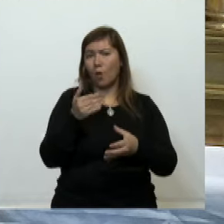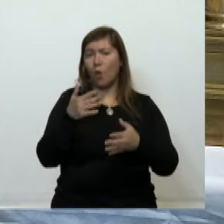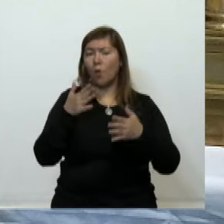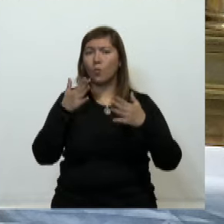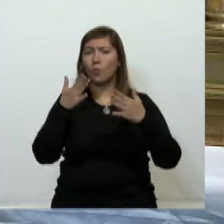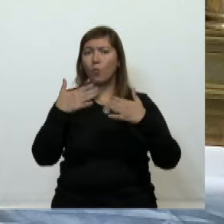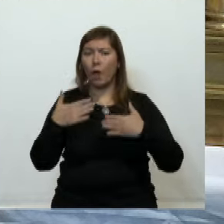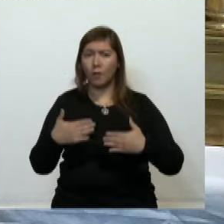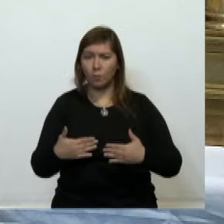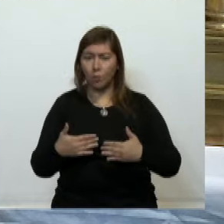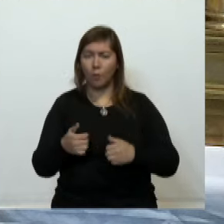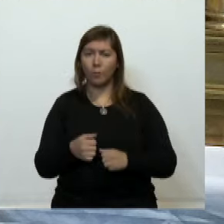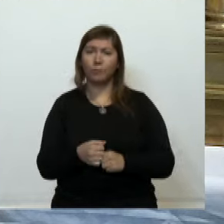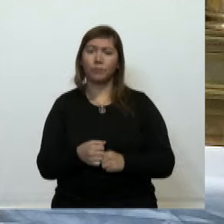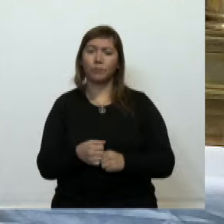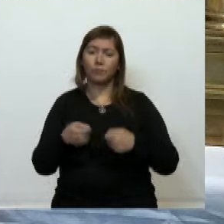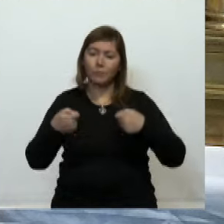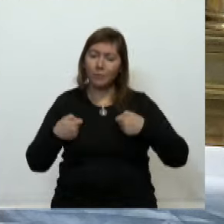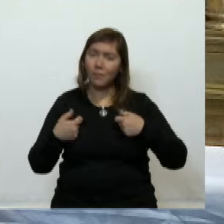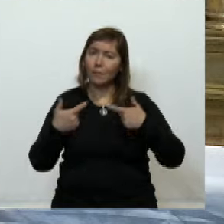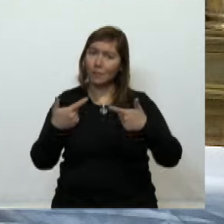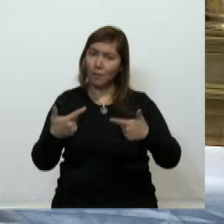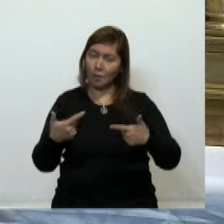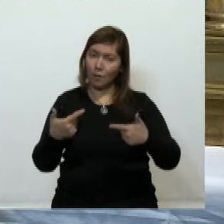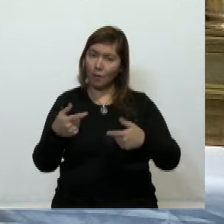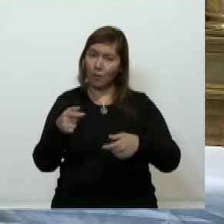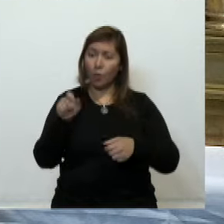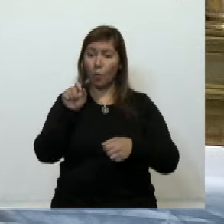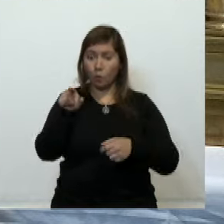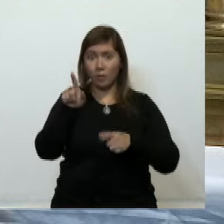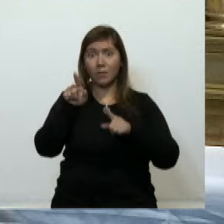cuerpo, que será entregado por ustedes».